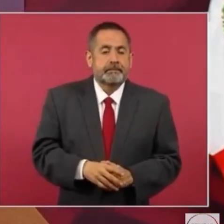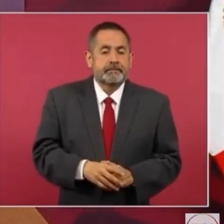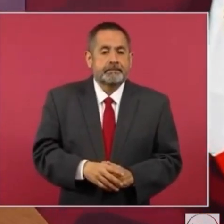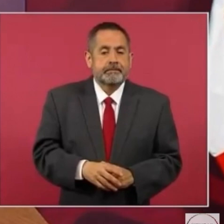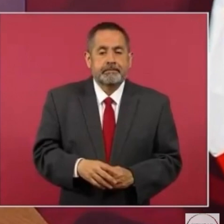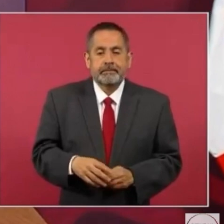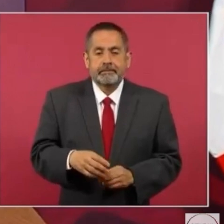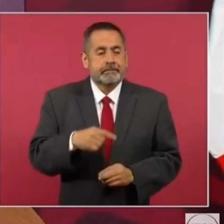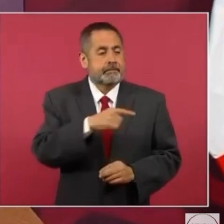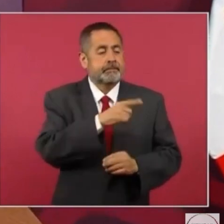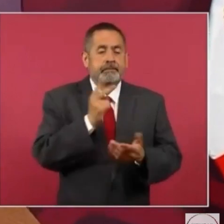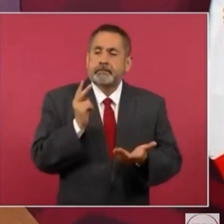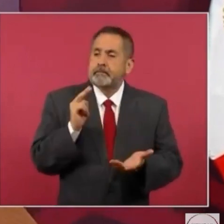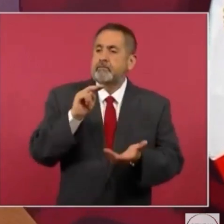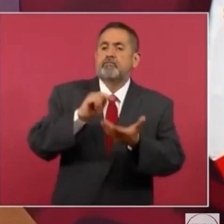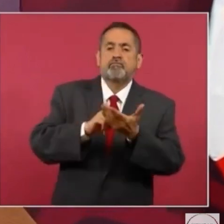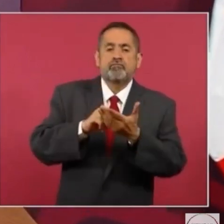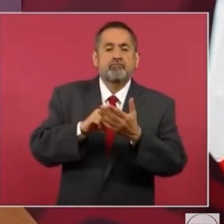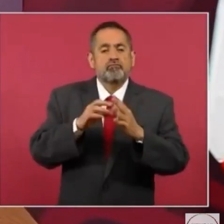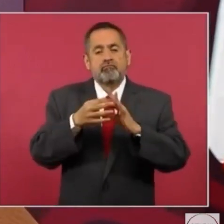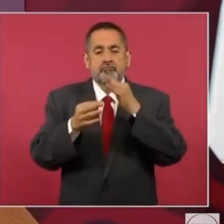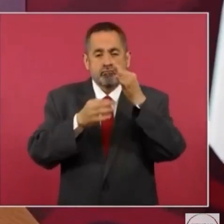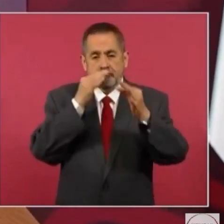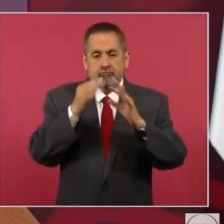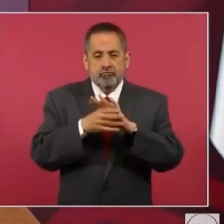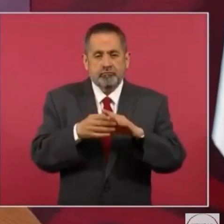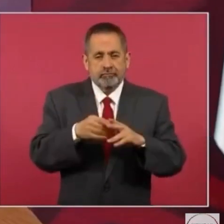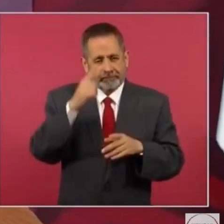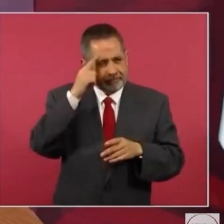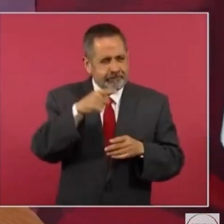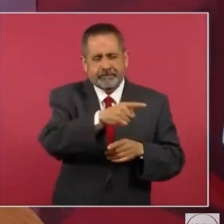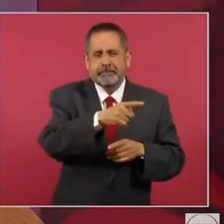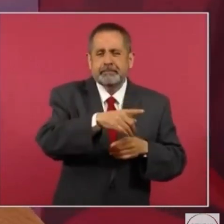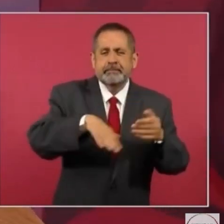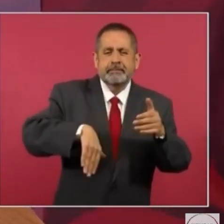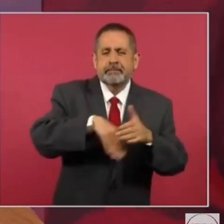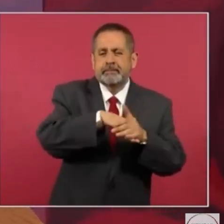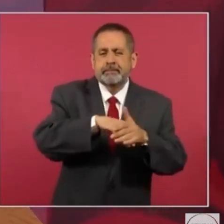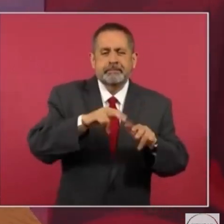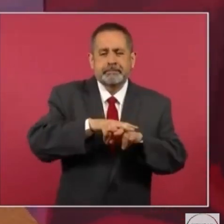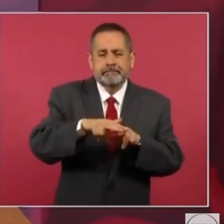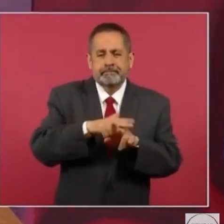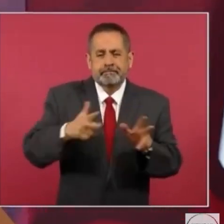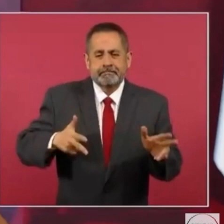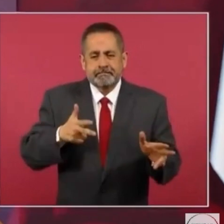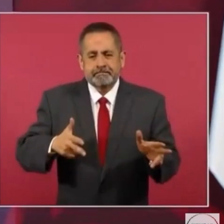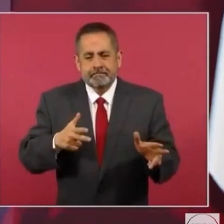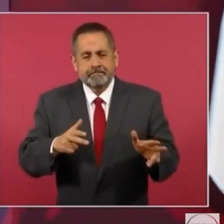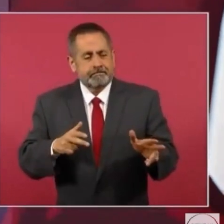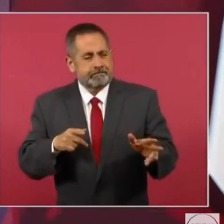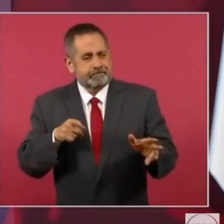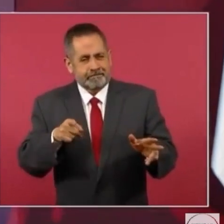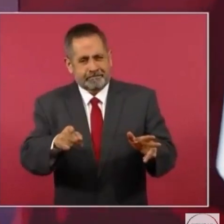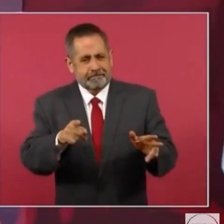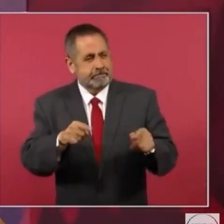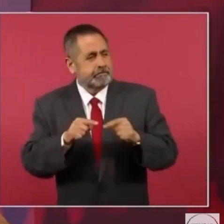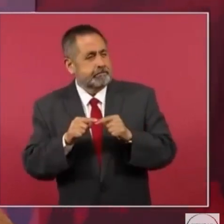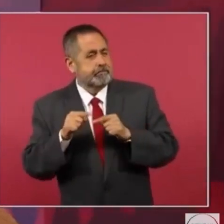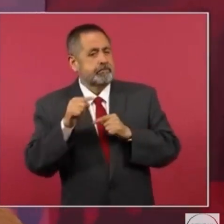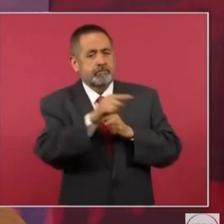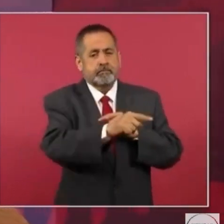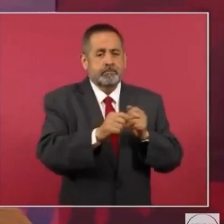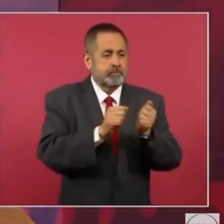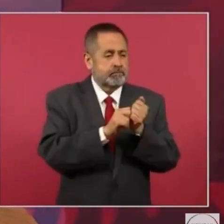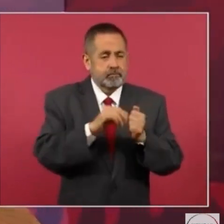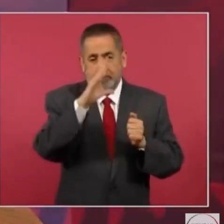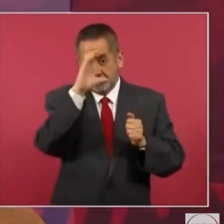hacen un acto publicitario y salen de la estación de Buenavista en tren, y ahí están las